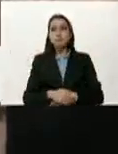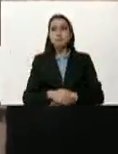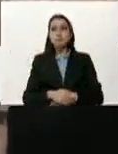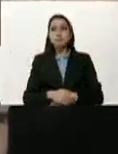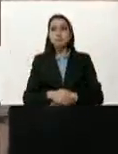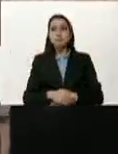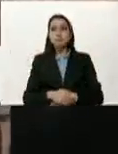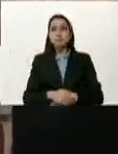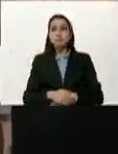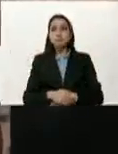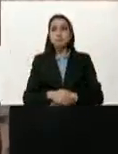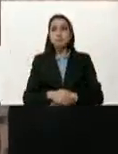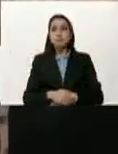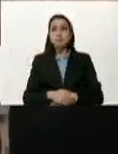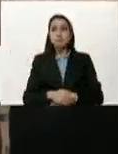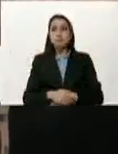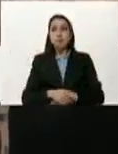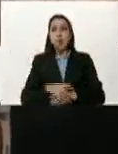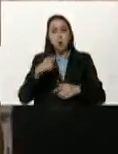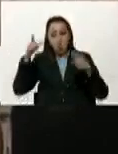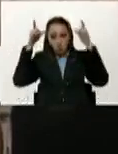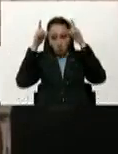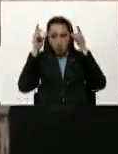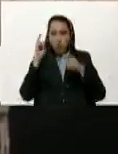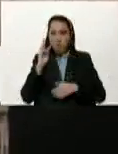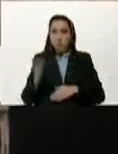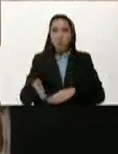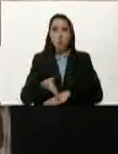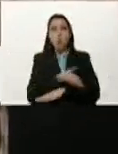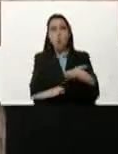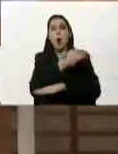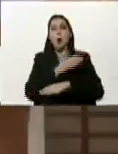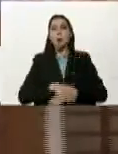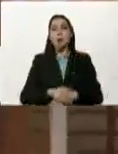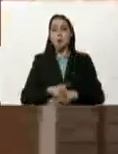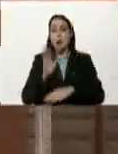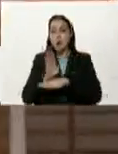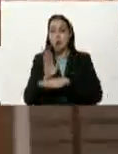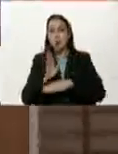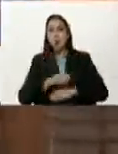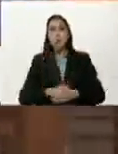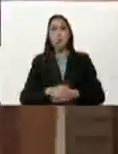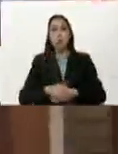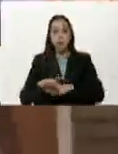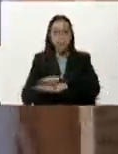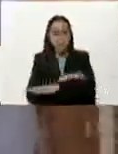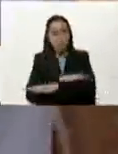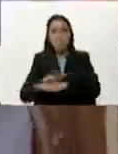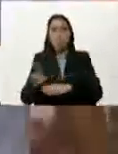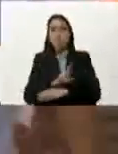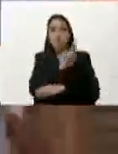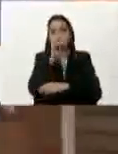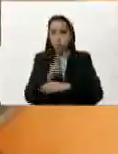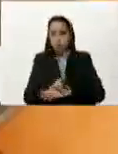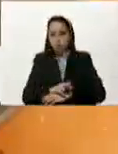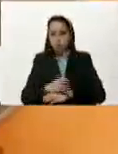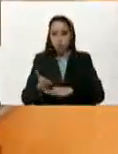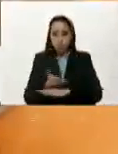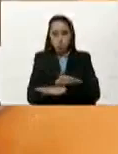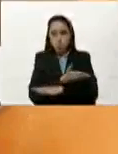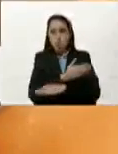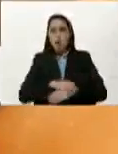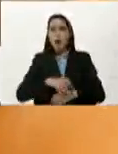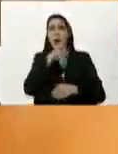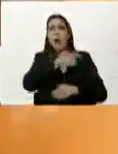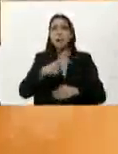pasamos por donde ya está los corrales donde están los animales para el uso del cuero del animal para que